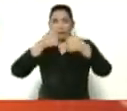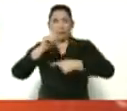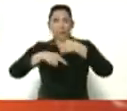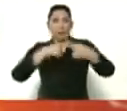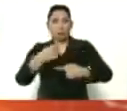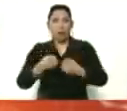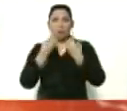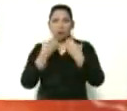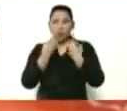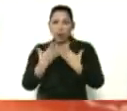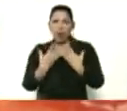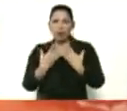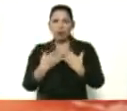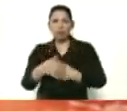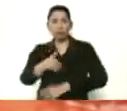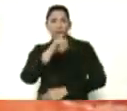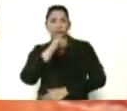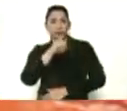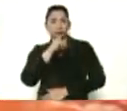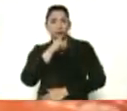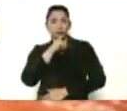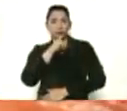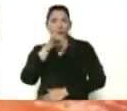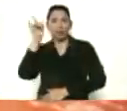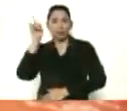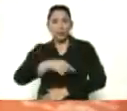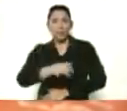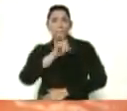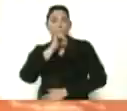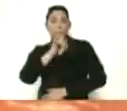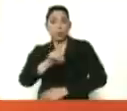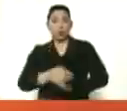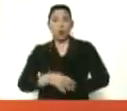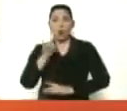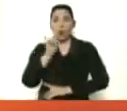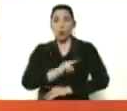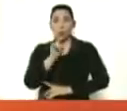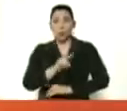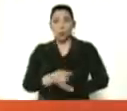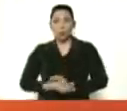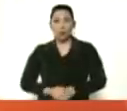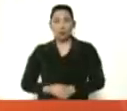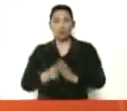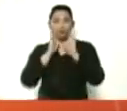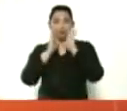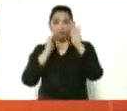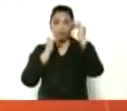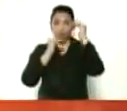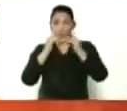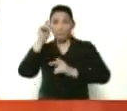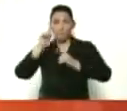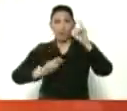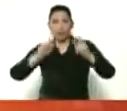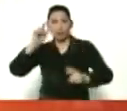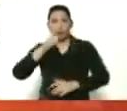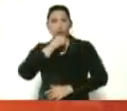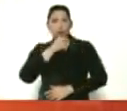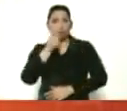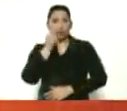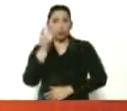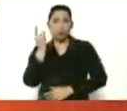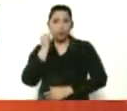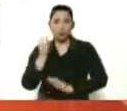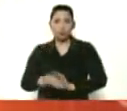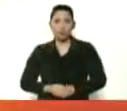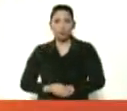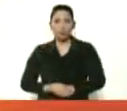una buena cobertura a esto el domingo. Correcto. Y también anuncio para el lunes, atención las personas de la tercera edad,